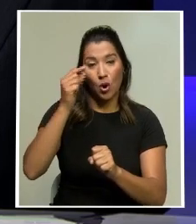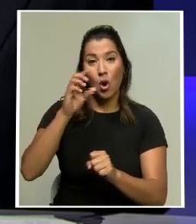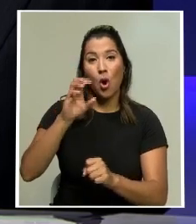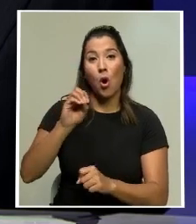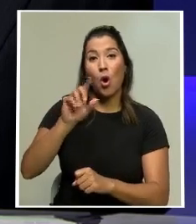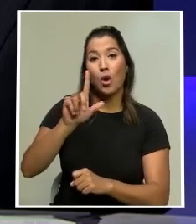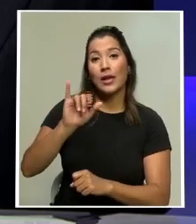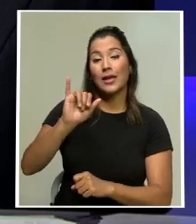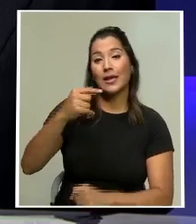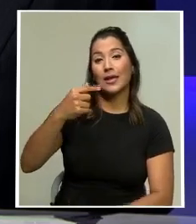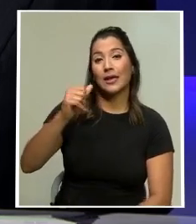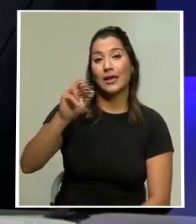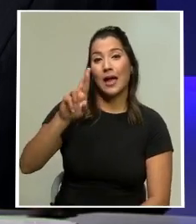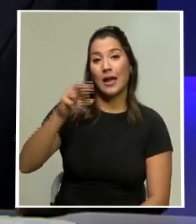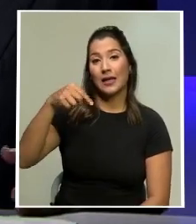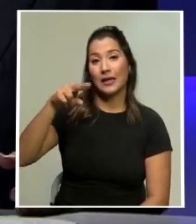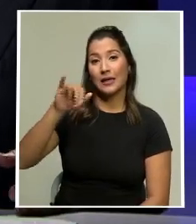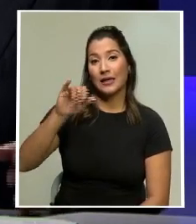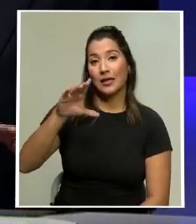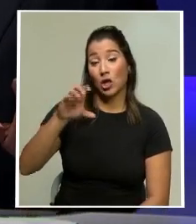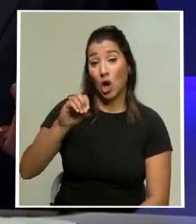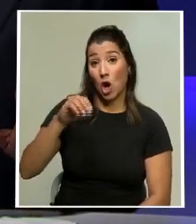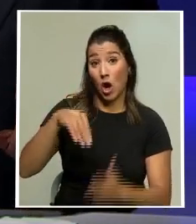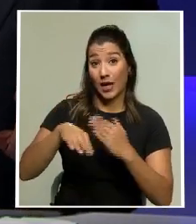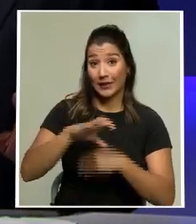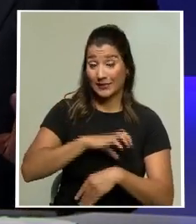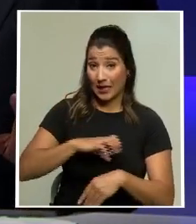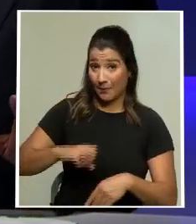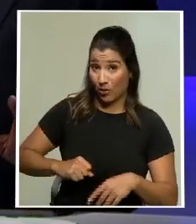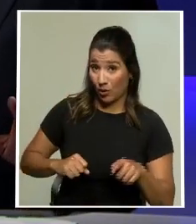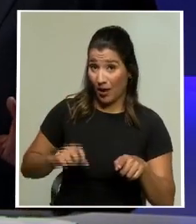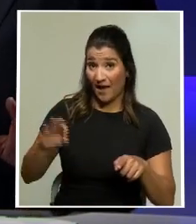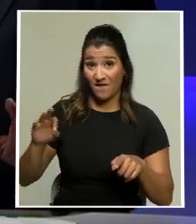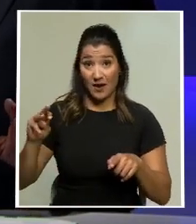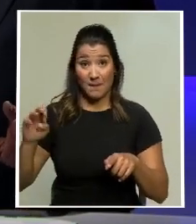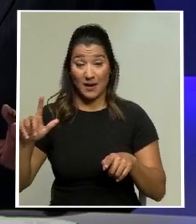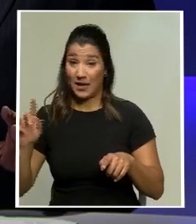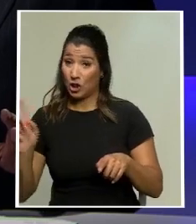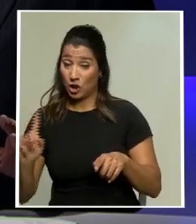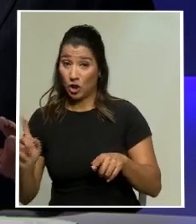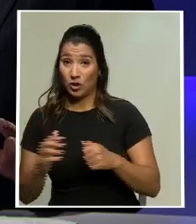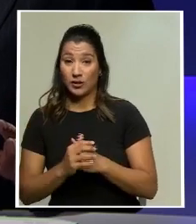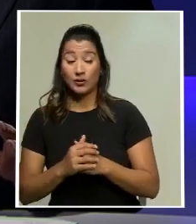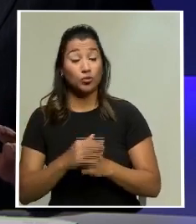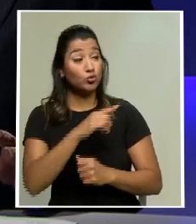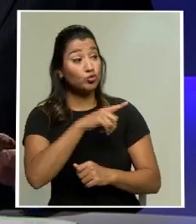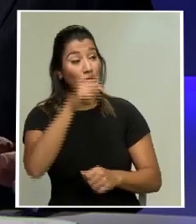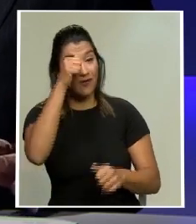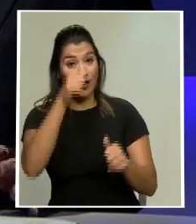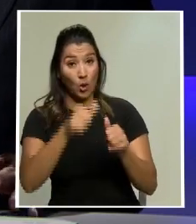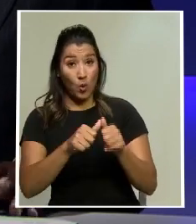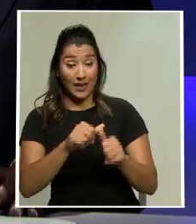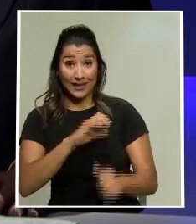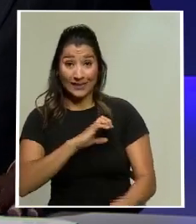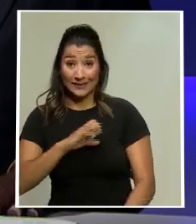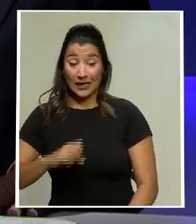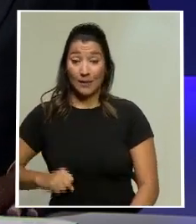El Salvador. En El Salvador. El FMLN no. Salvador, recordemos, con